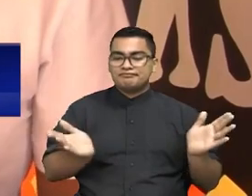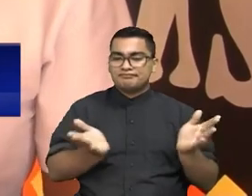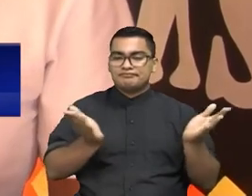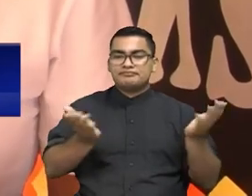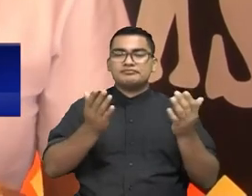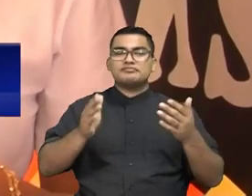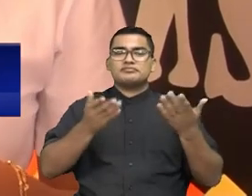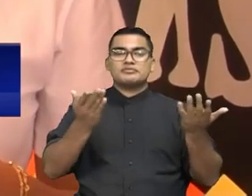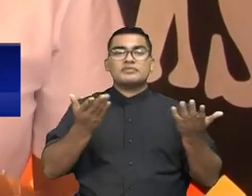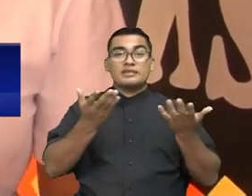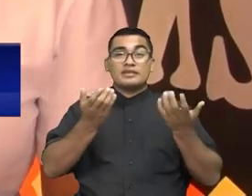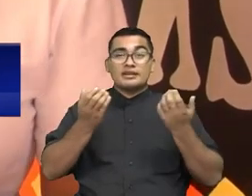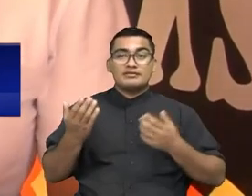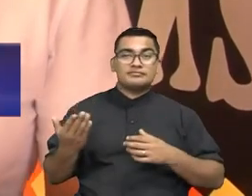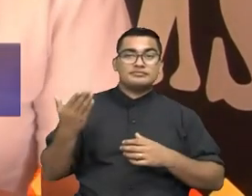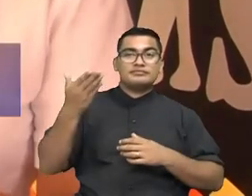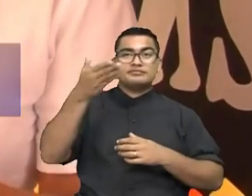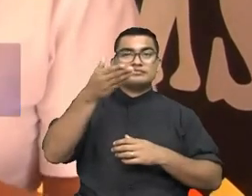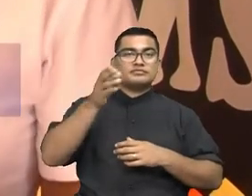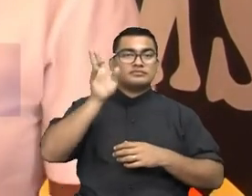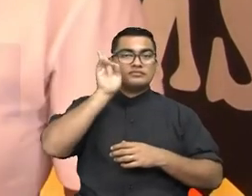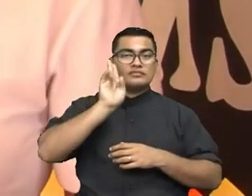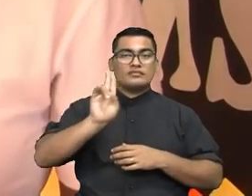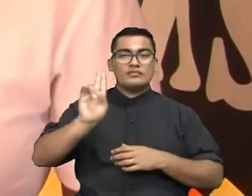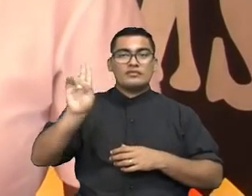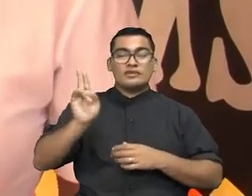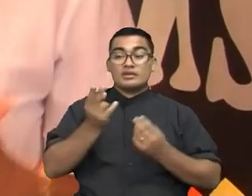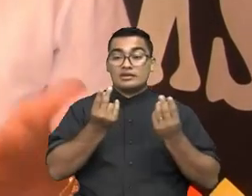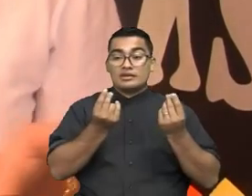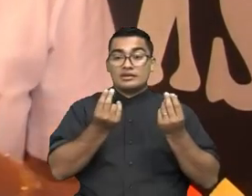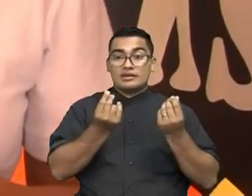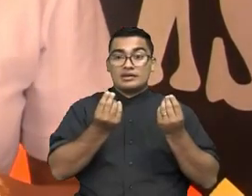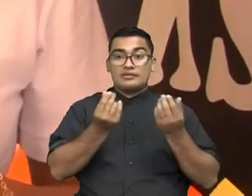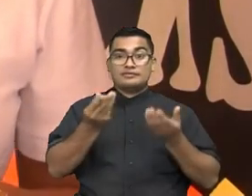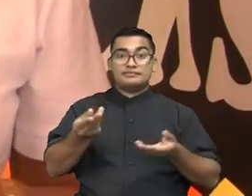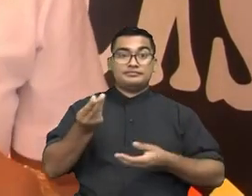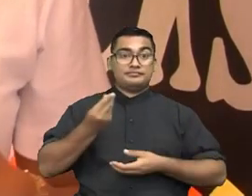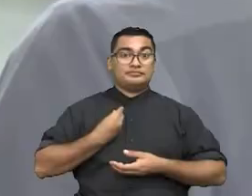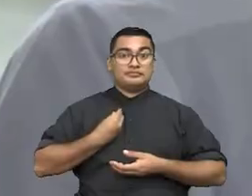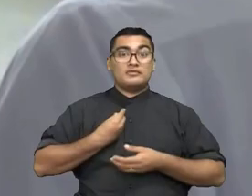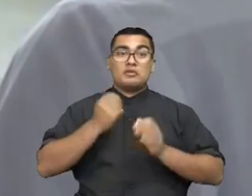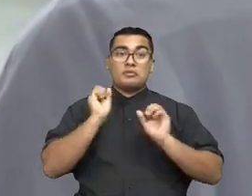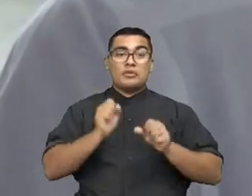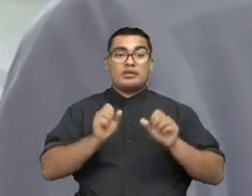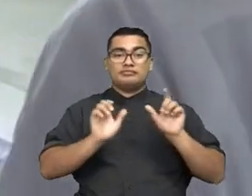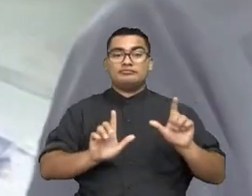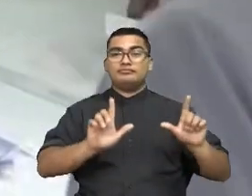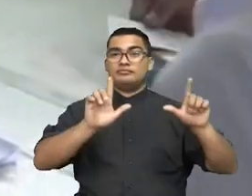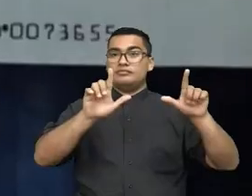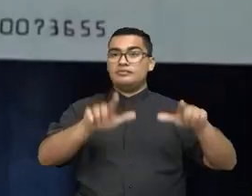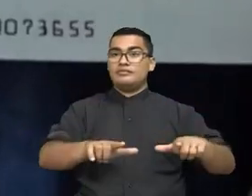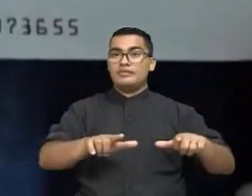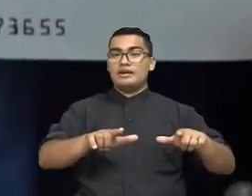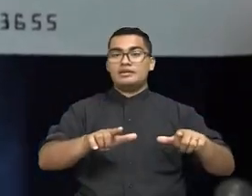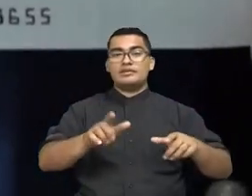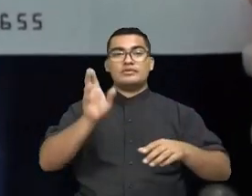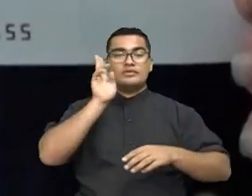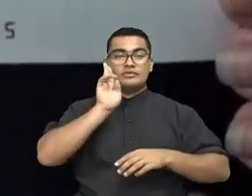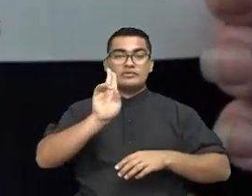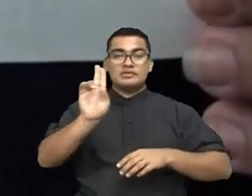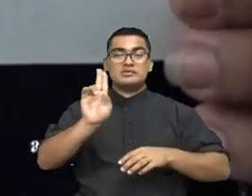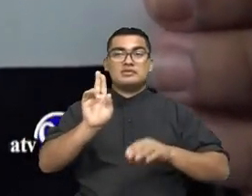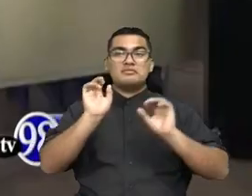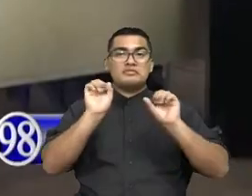a la universidad porque con ese dinero que dan, uno tiene la posibilidad de cubrir sus gastos, ya sea